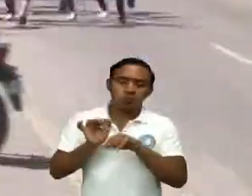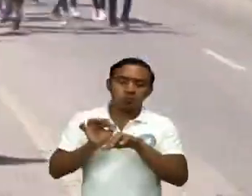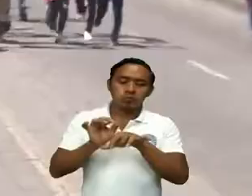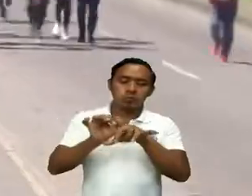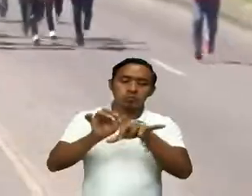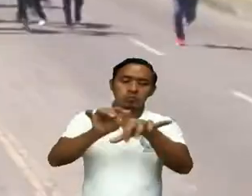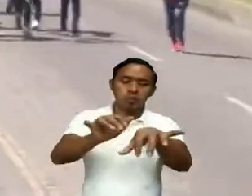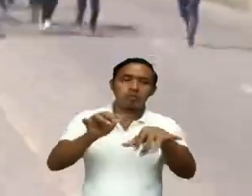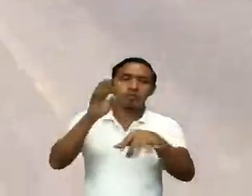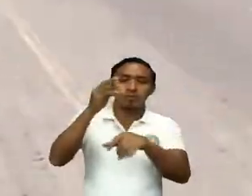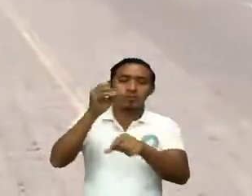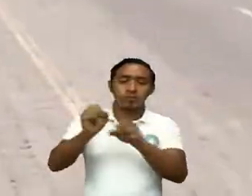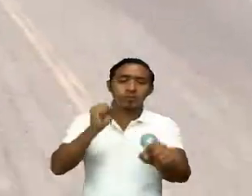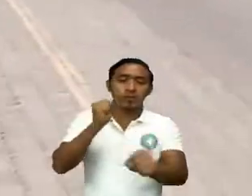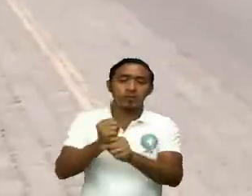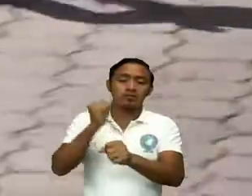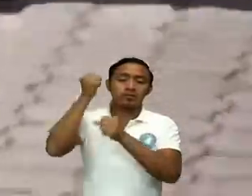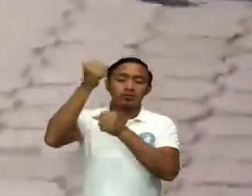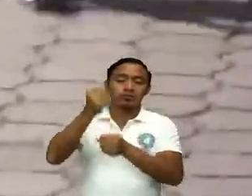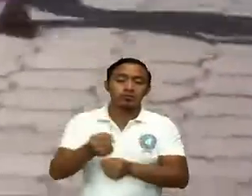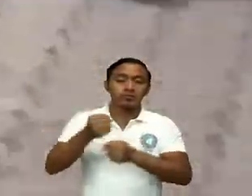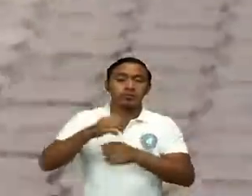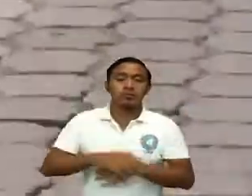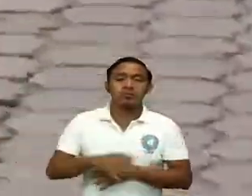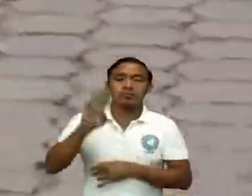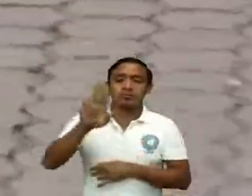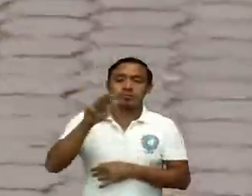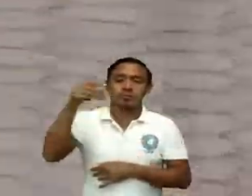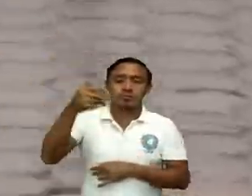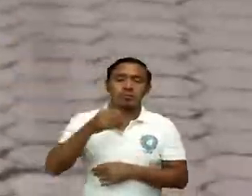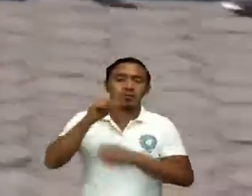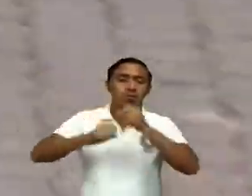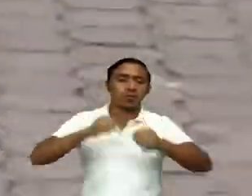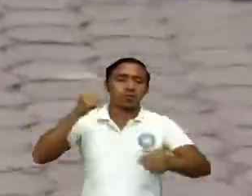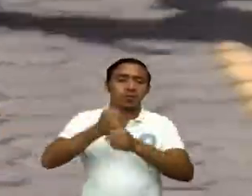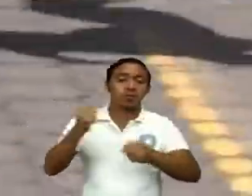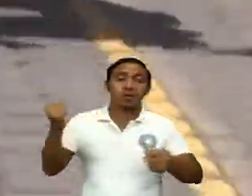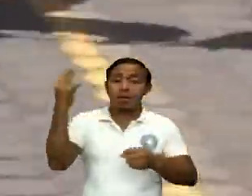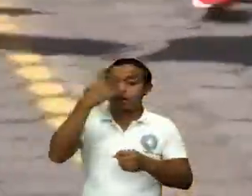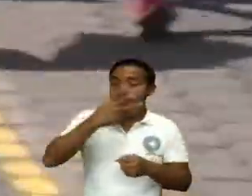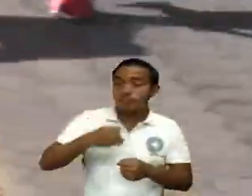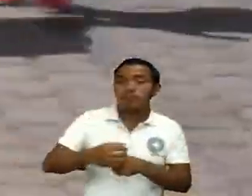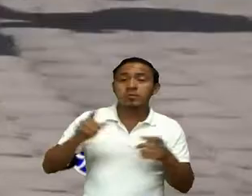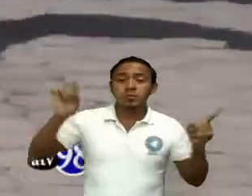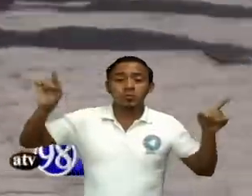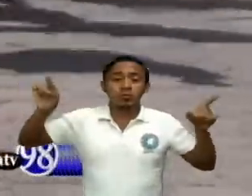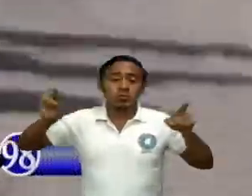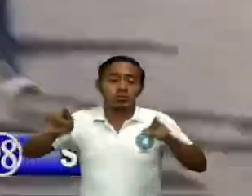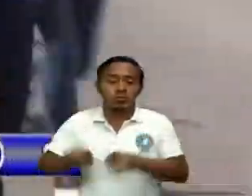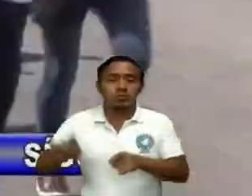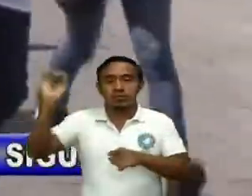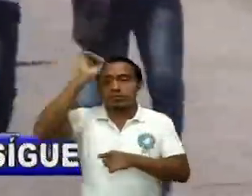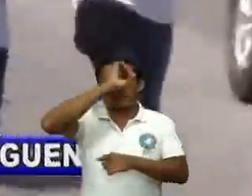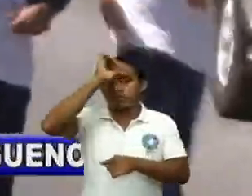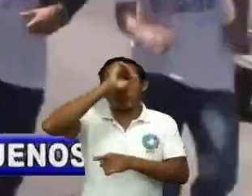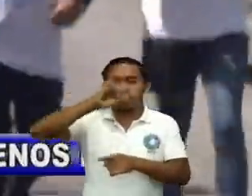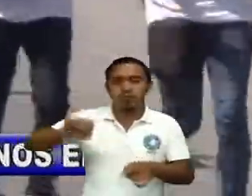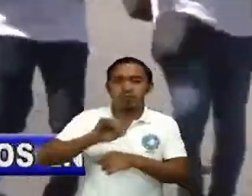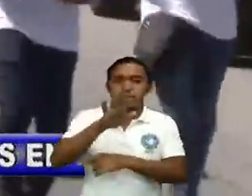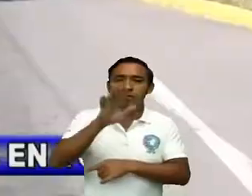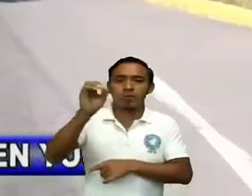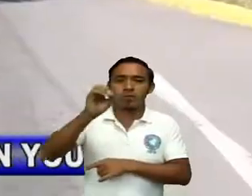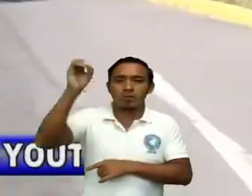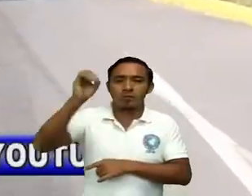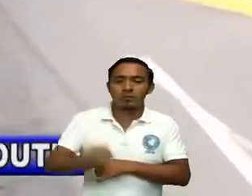40 aniversario de su formación y el 39 aniversario de la epopeya que redujo el analfabetismo de un